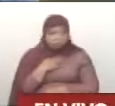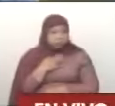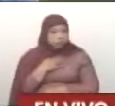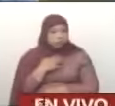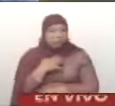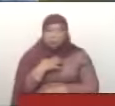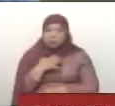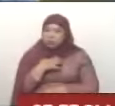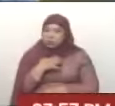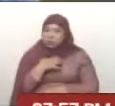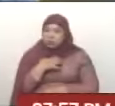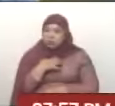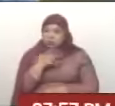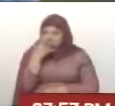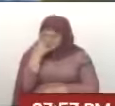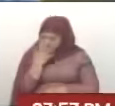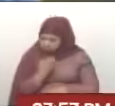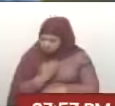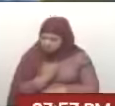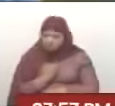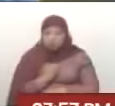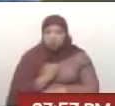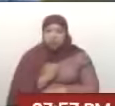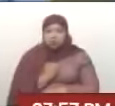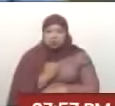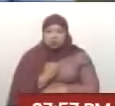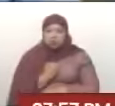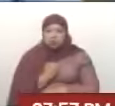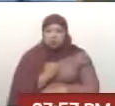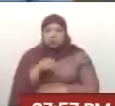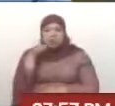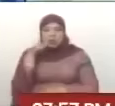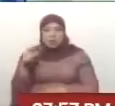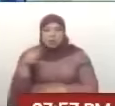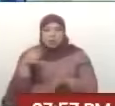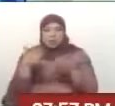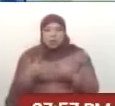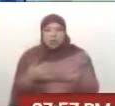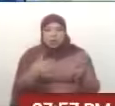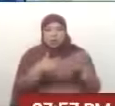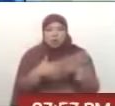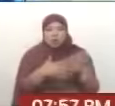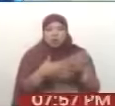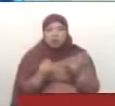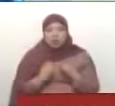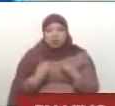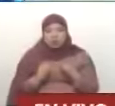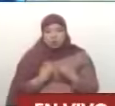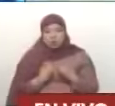Y Chávez le dijo: te entiendo. Había recibido la amenaza ya a su vida.